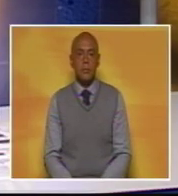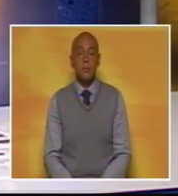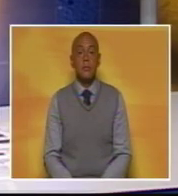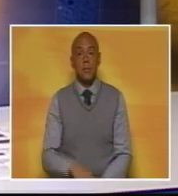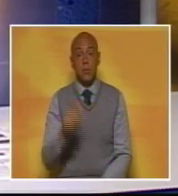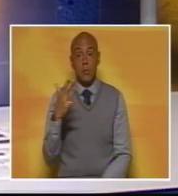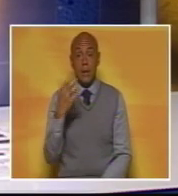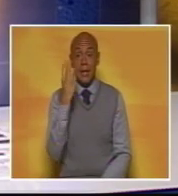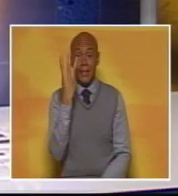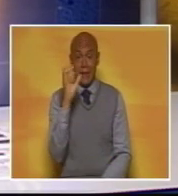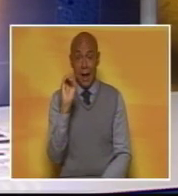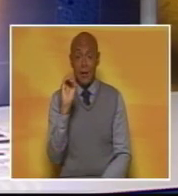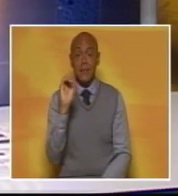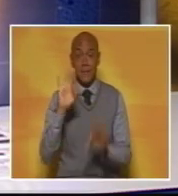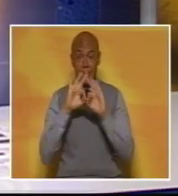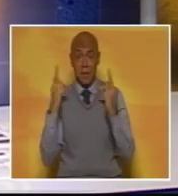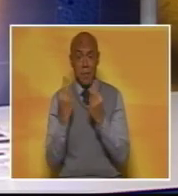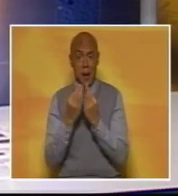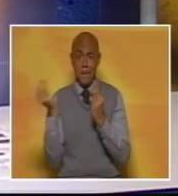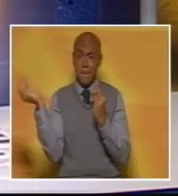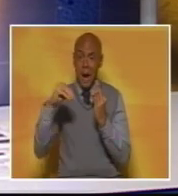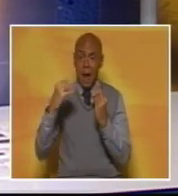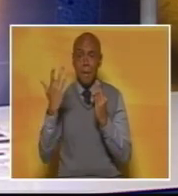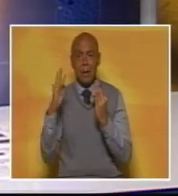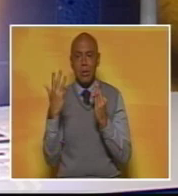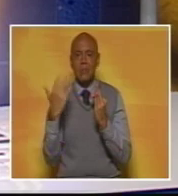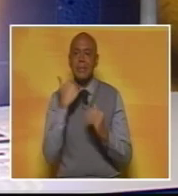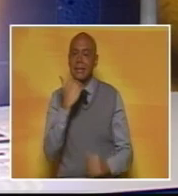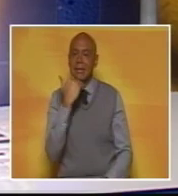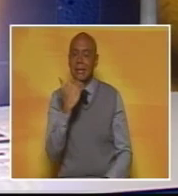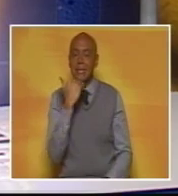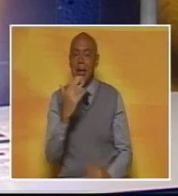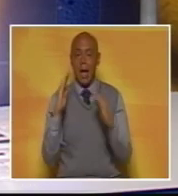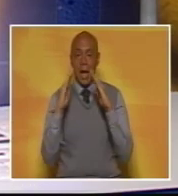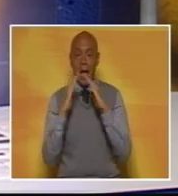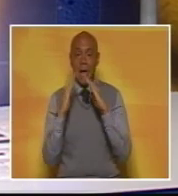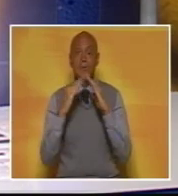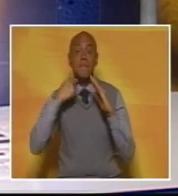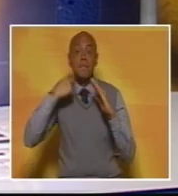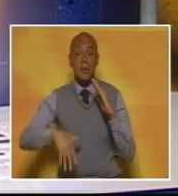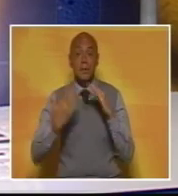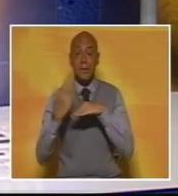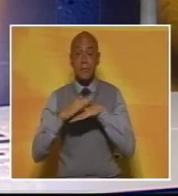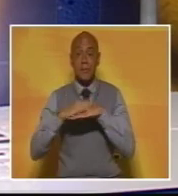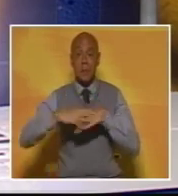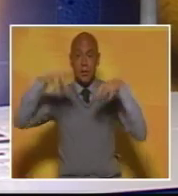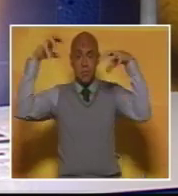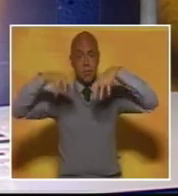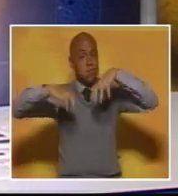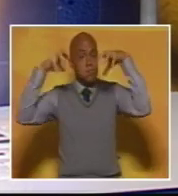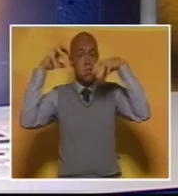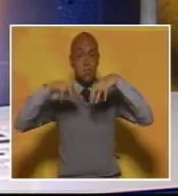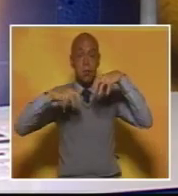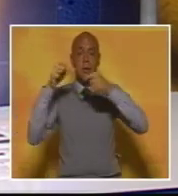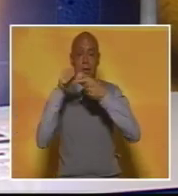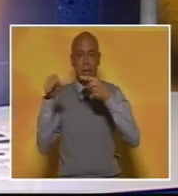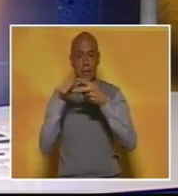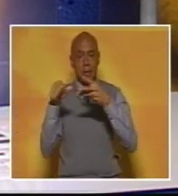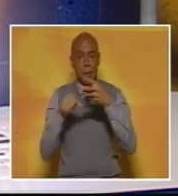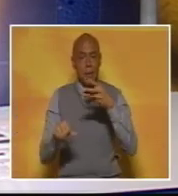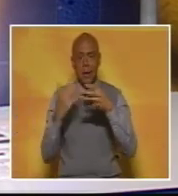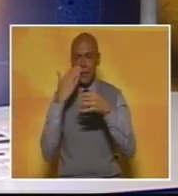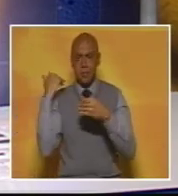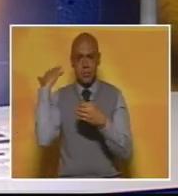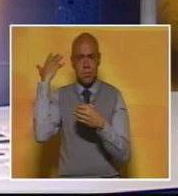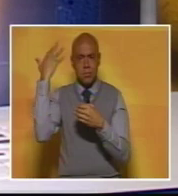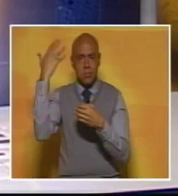Más de 30 familias se encuentran en peligro de perder sus viviendas, esto debido a las intensas lluvias de las últimas semanas en el sector La